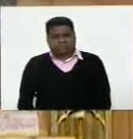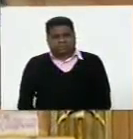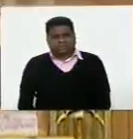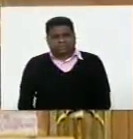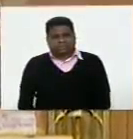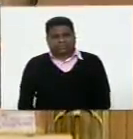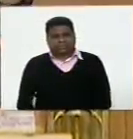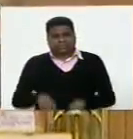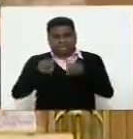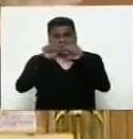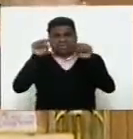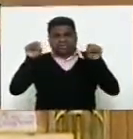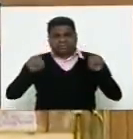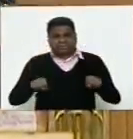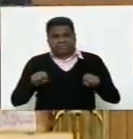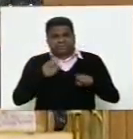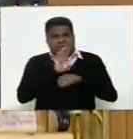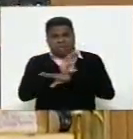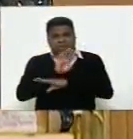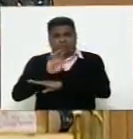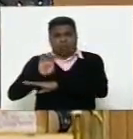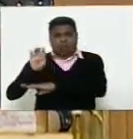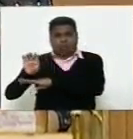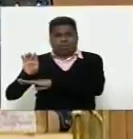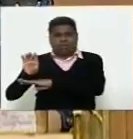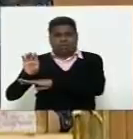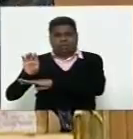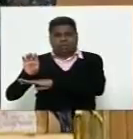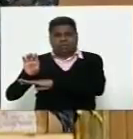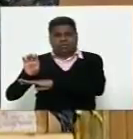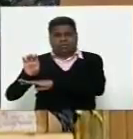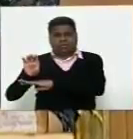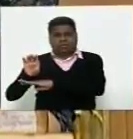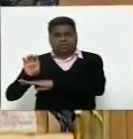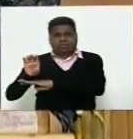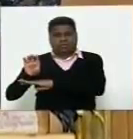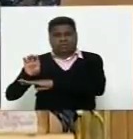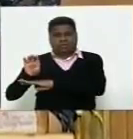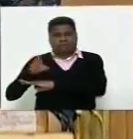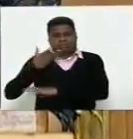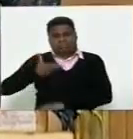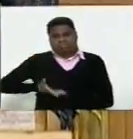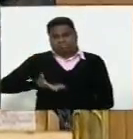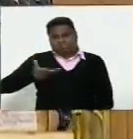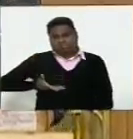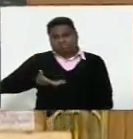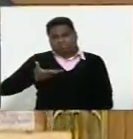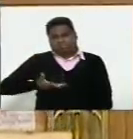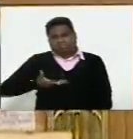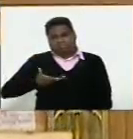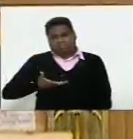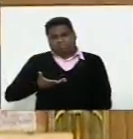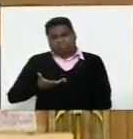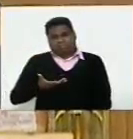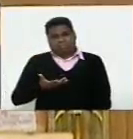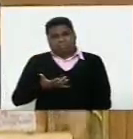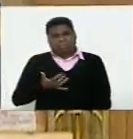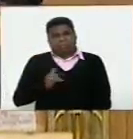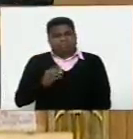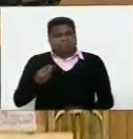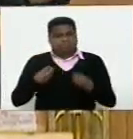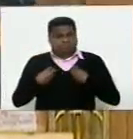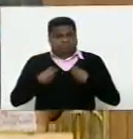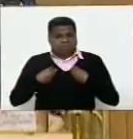el sistema de cuido más importante que haya vivido esta humanidad.